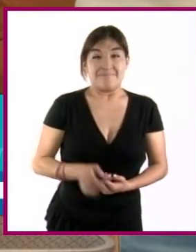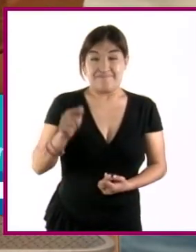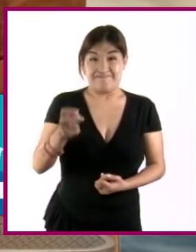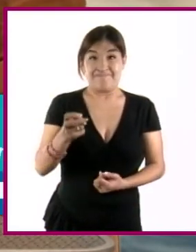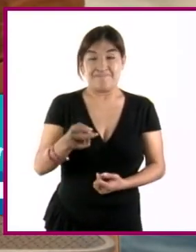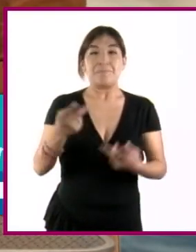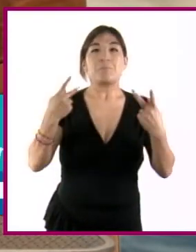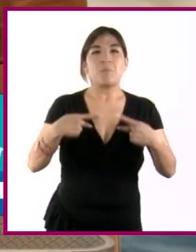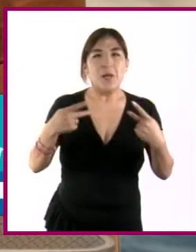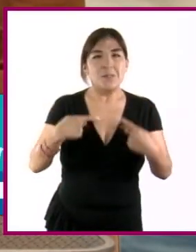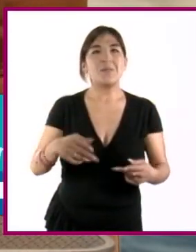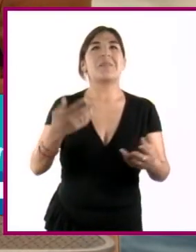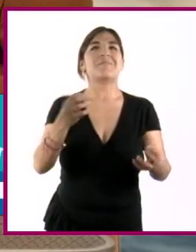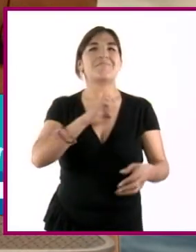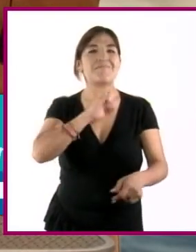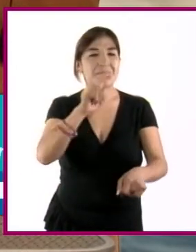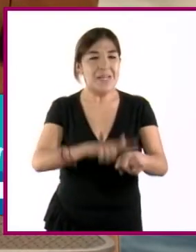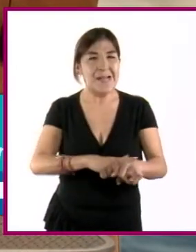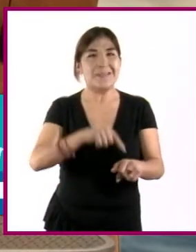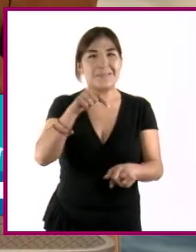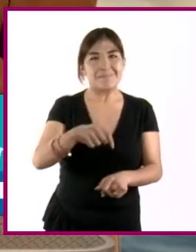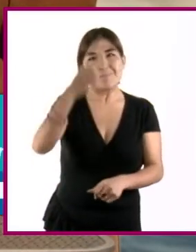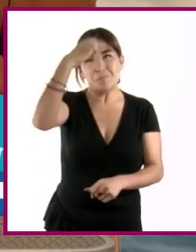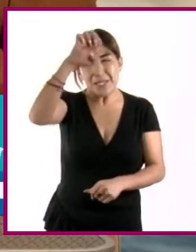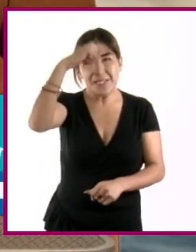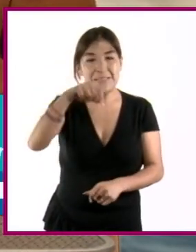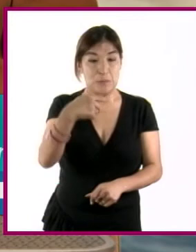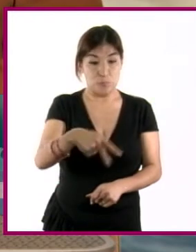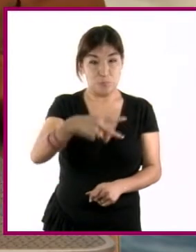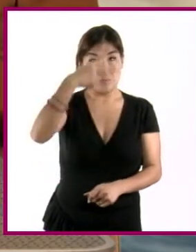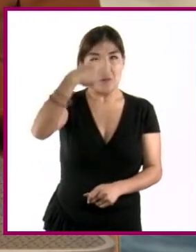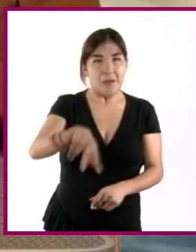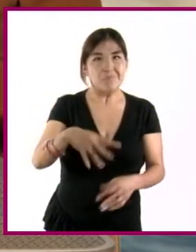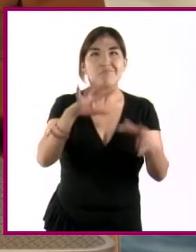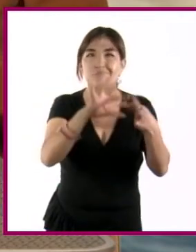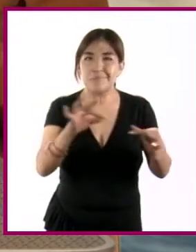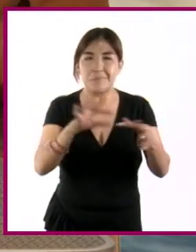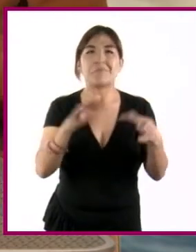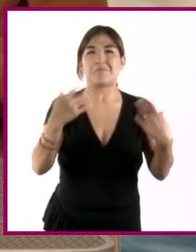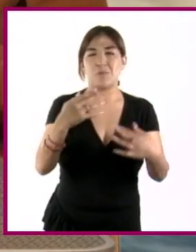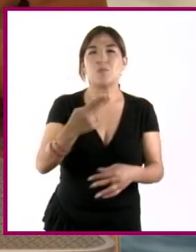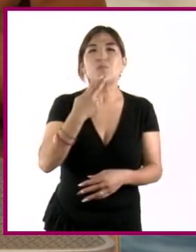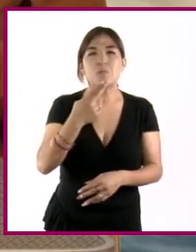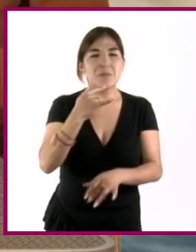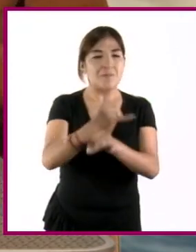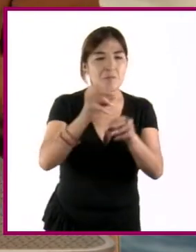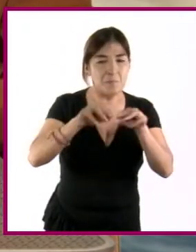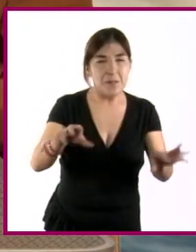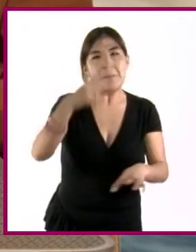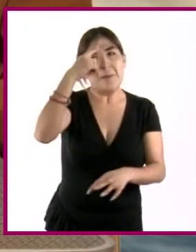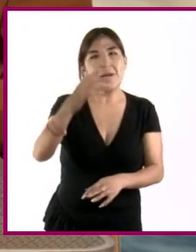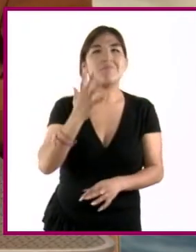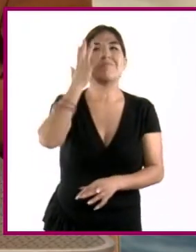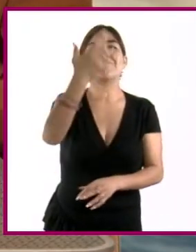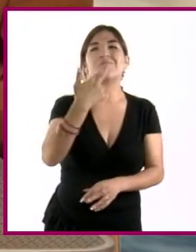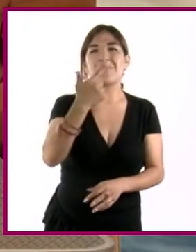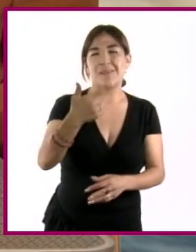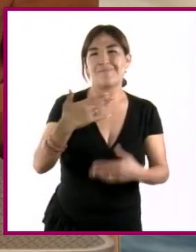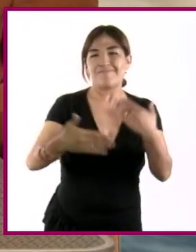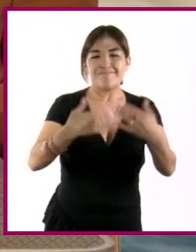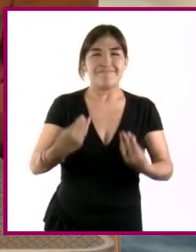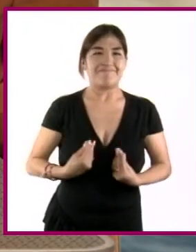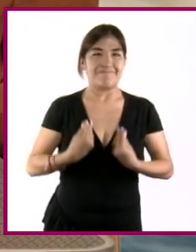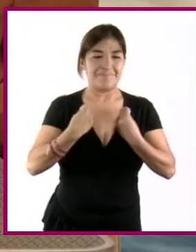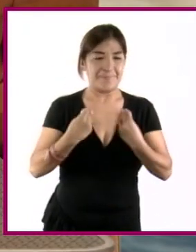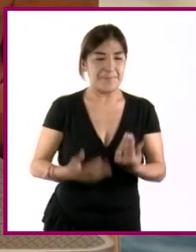con los especialistas mexicanos. Siempre nos aportan cosas nuevas y útiles para mejorar nuestra vida. Sigo